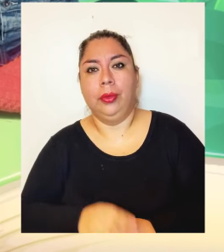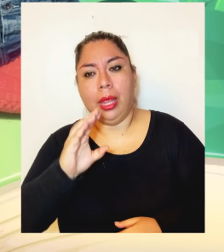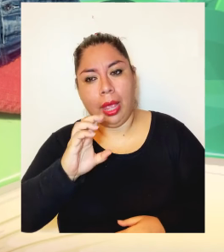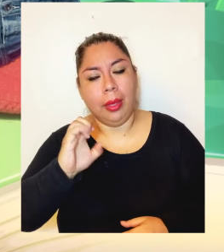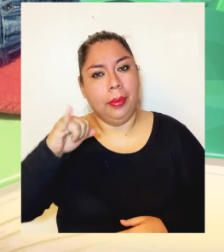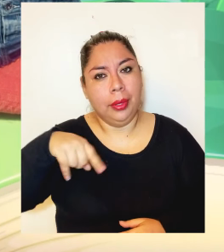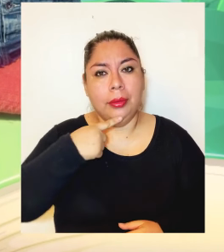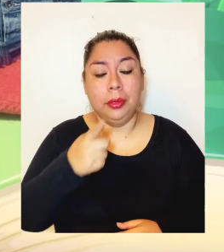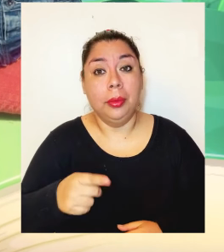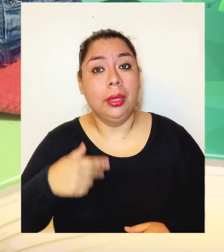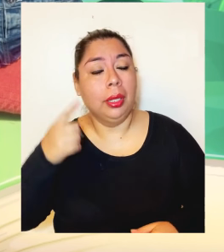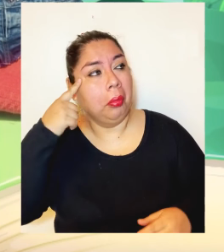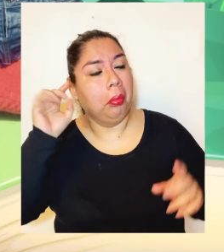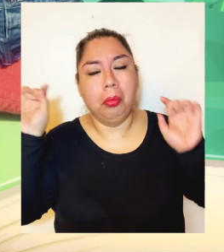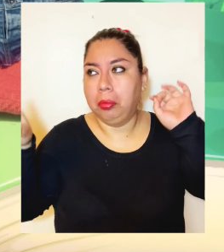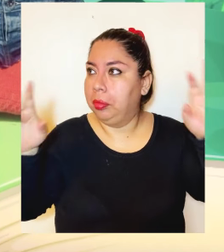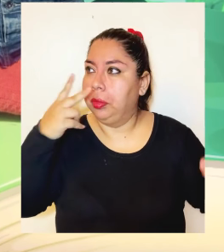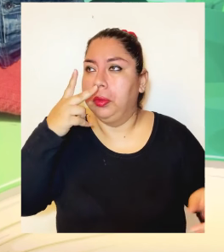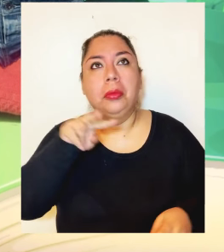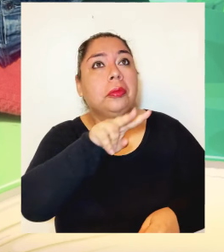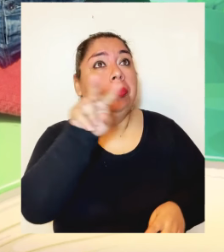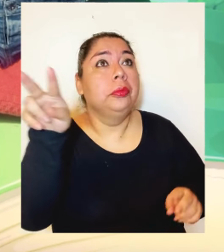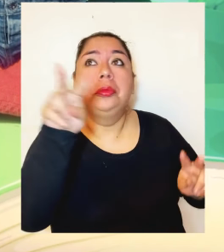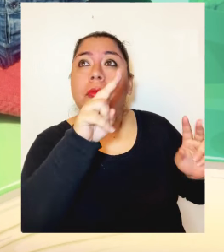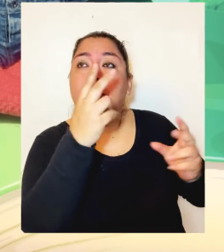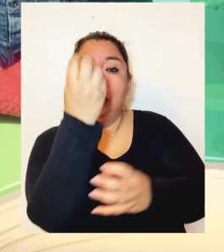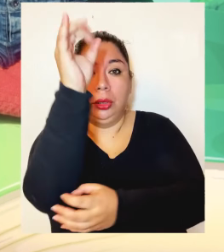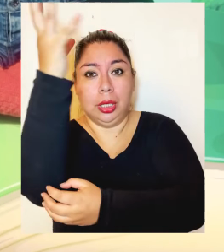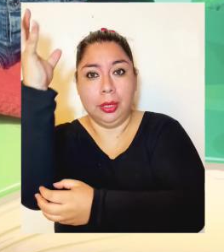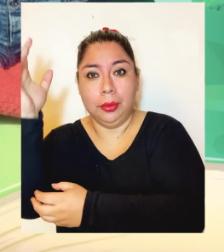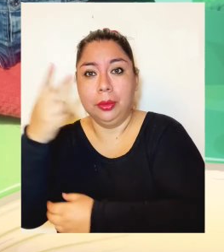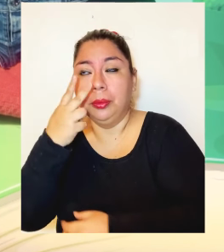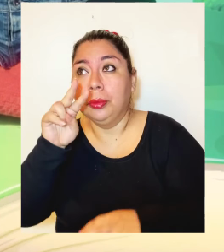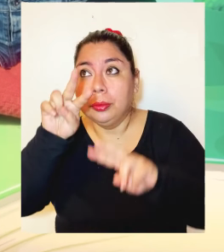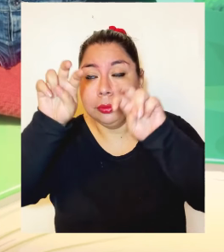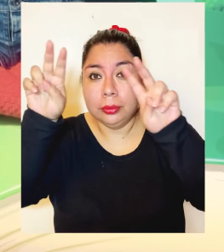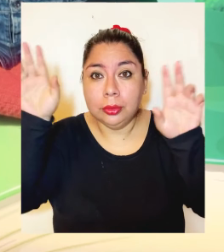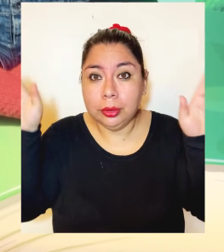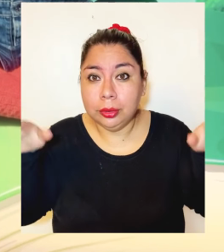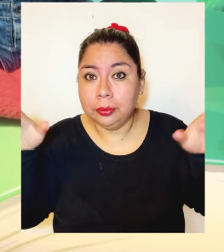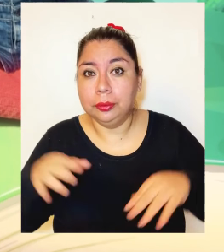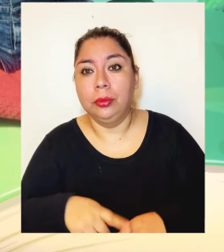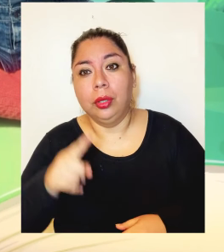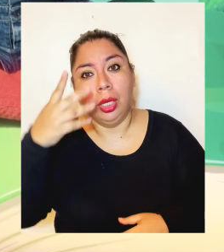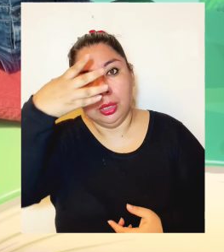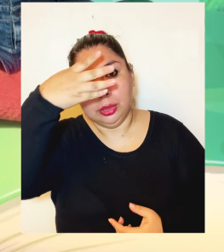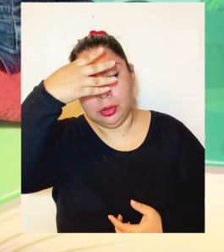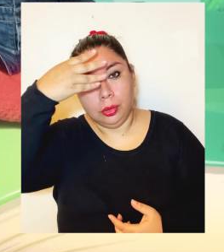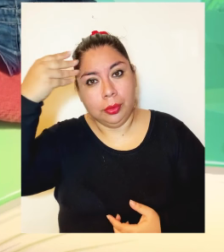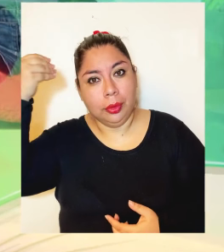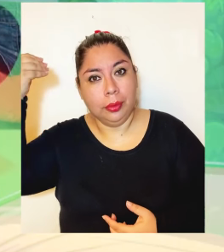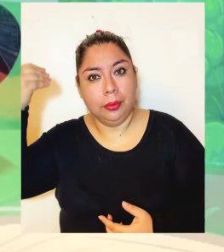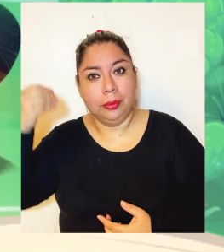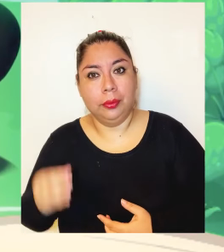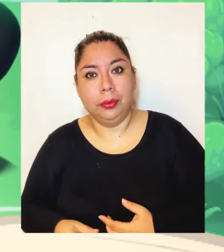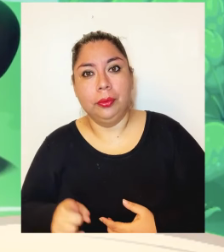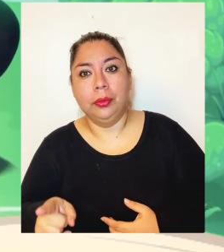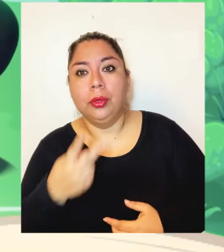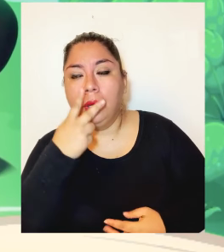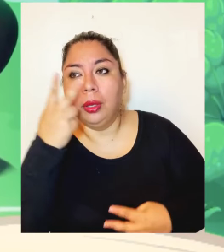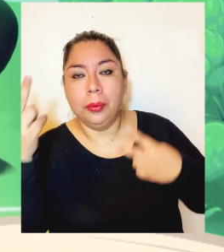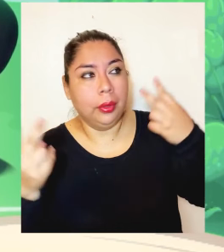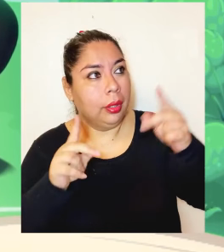tan distraída observando los árboles para descubrir las aves que se olvidó de mirar a su alrededor.